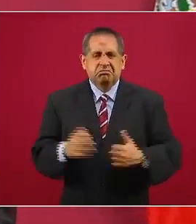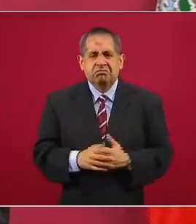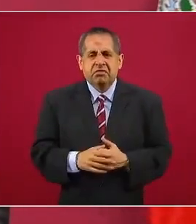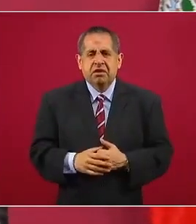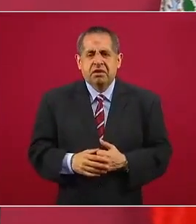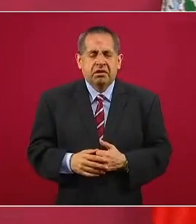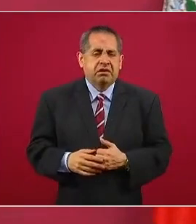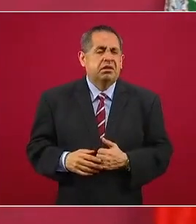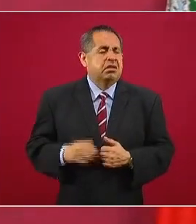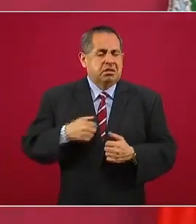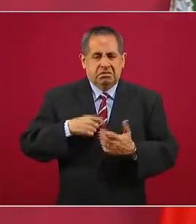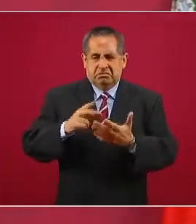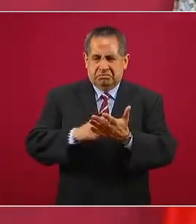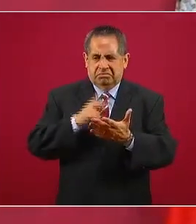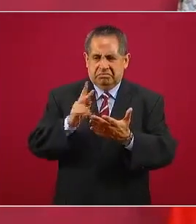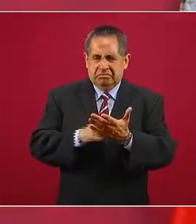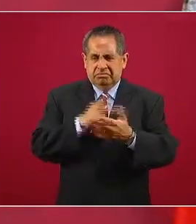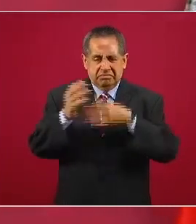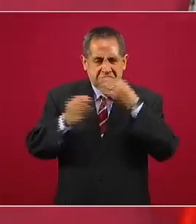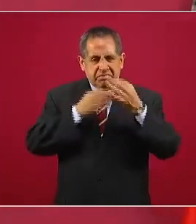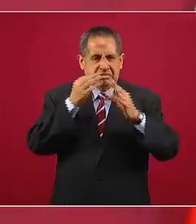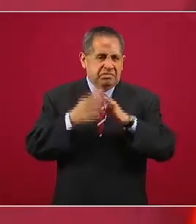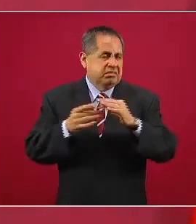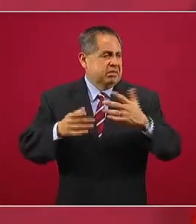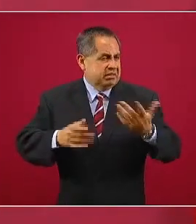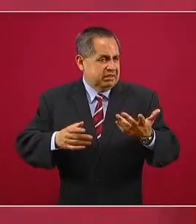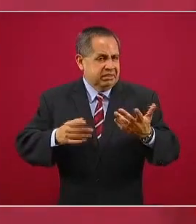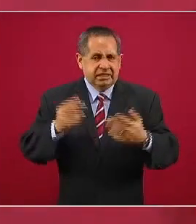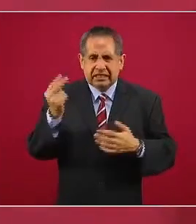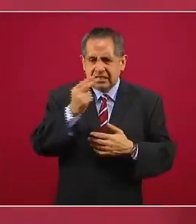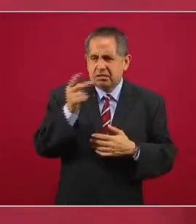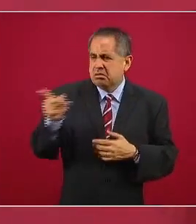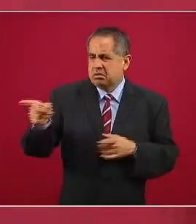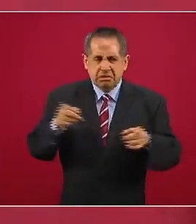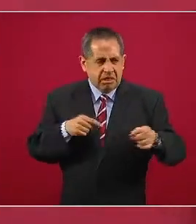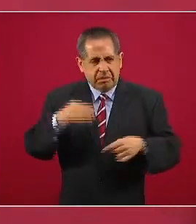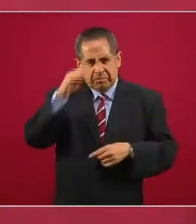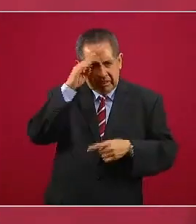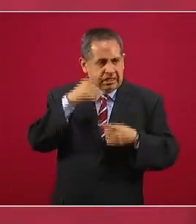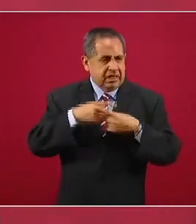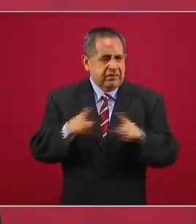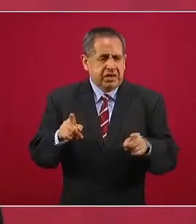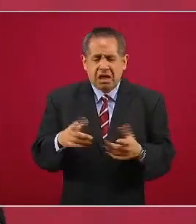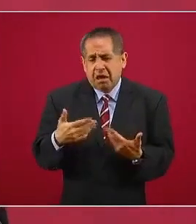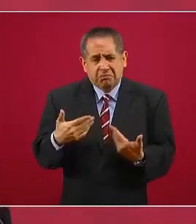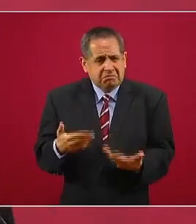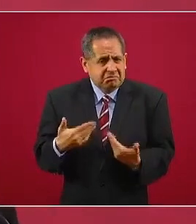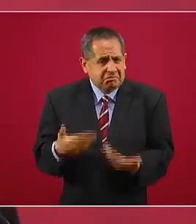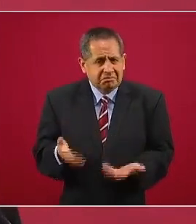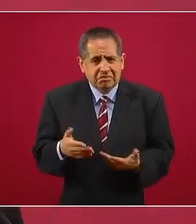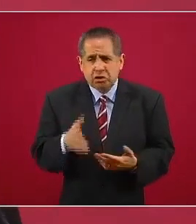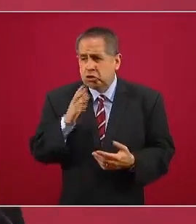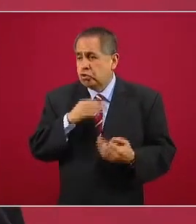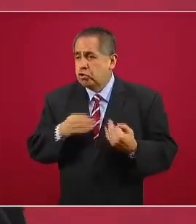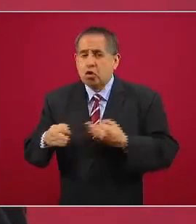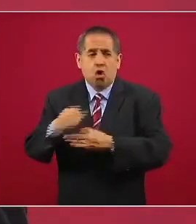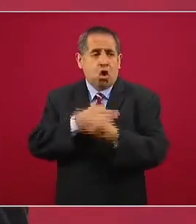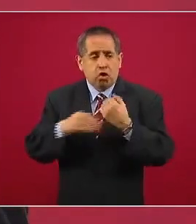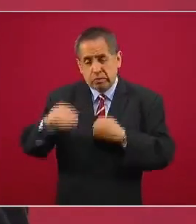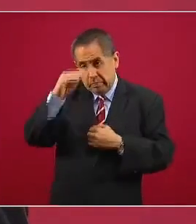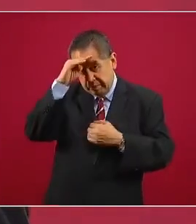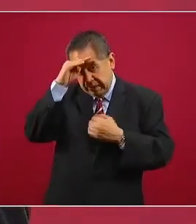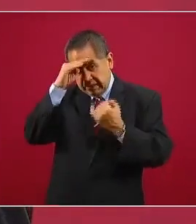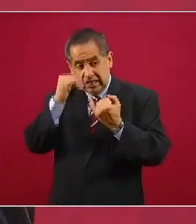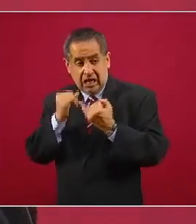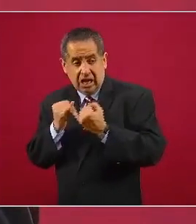Ya lo he dicho muchas veces, tenemos que tener diferencias, no podemos pensar todos de la